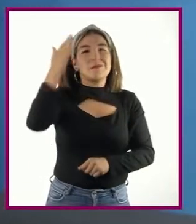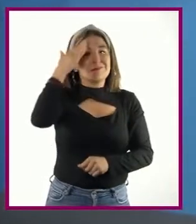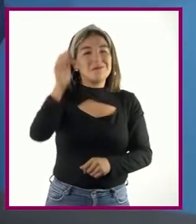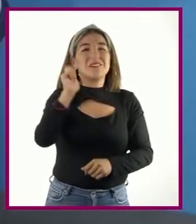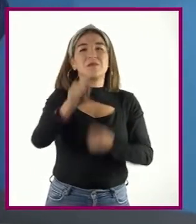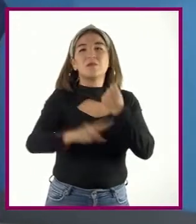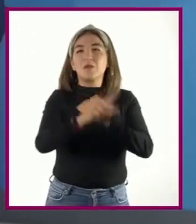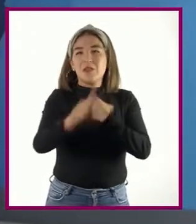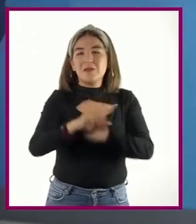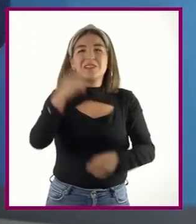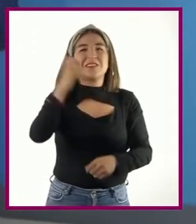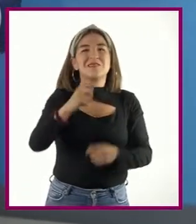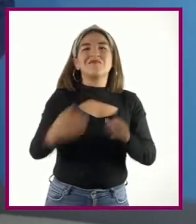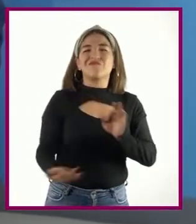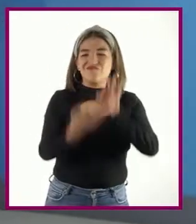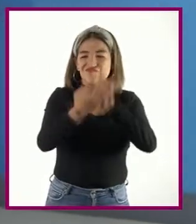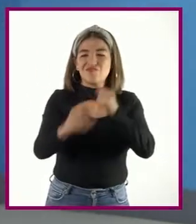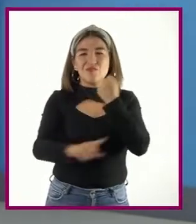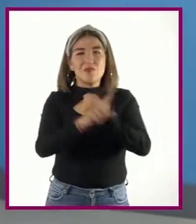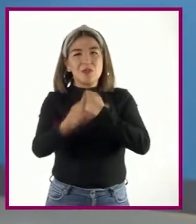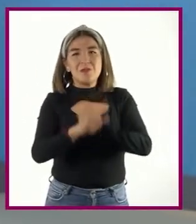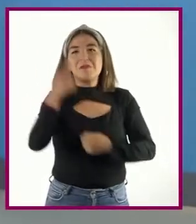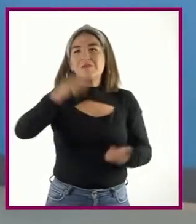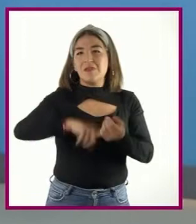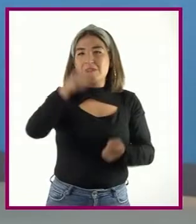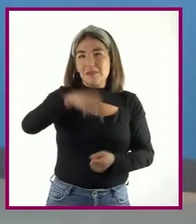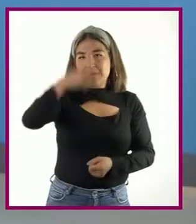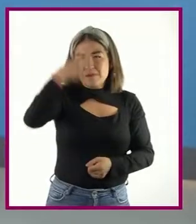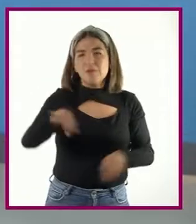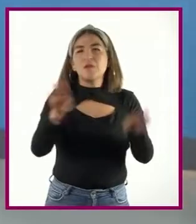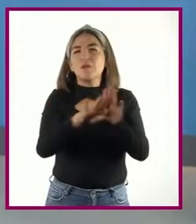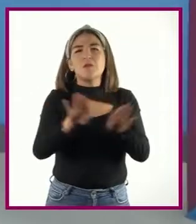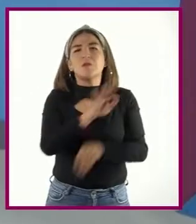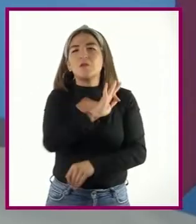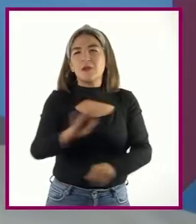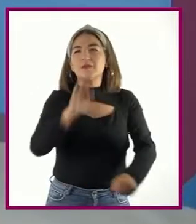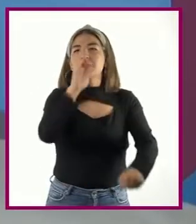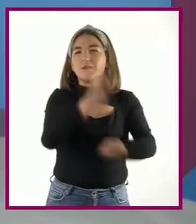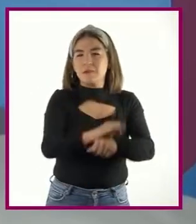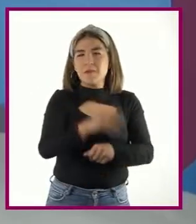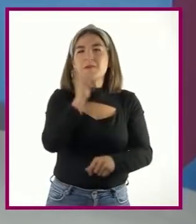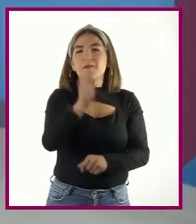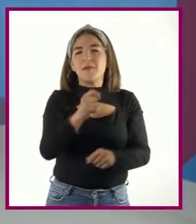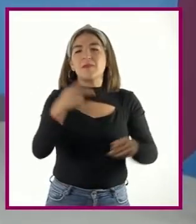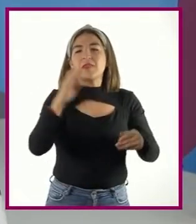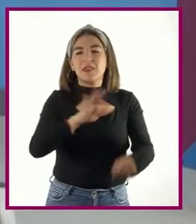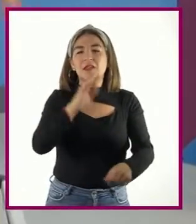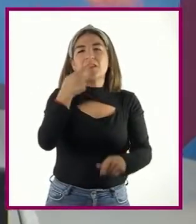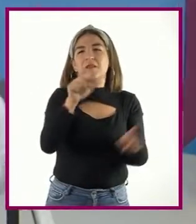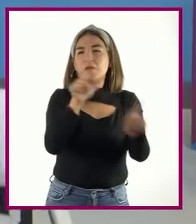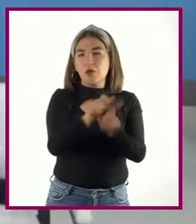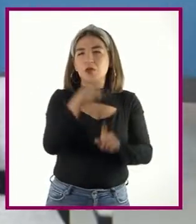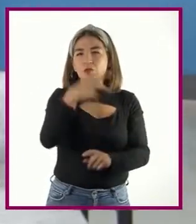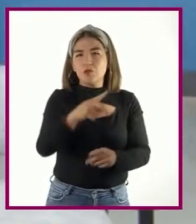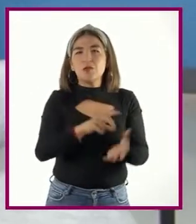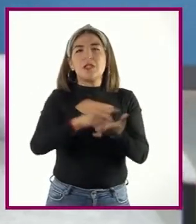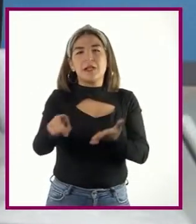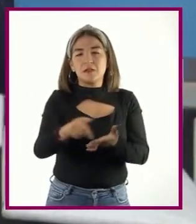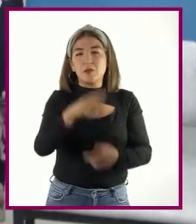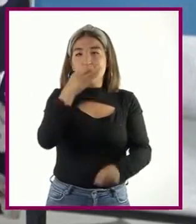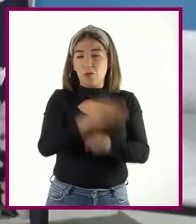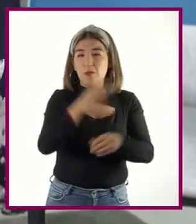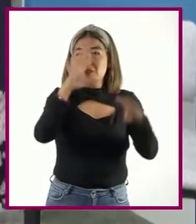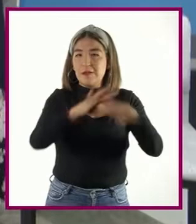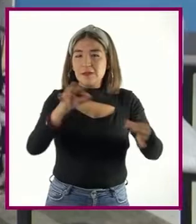que enfrentan las infancias en México y cómo podemos proteger, promover y defender estos derechos. Para profundizar